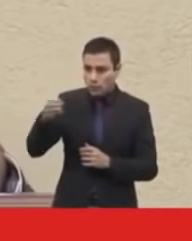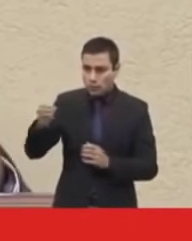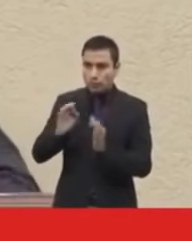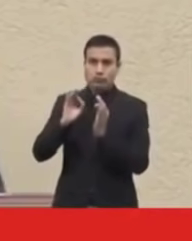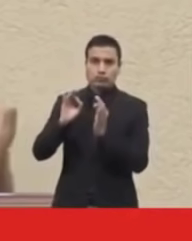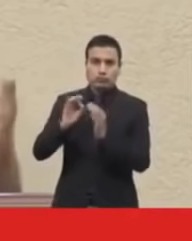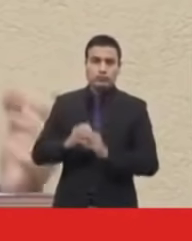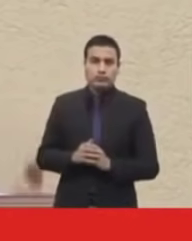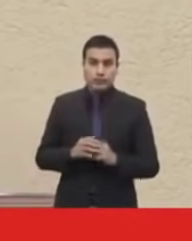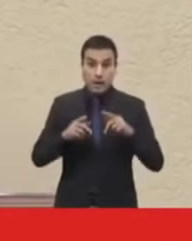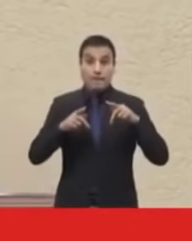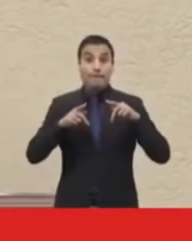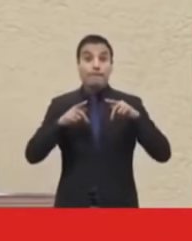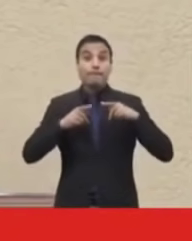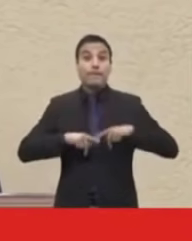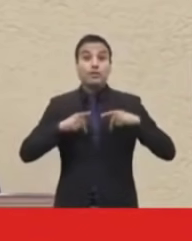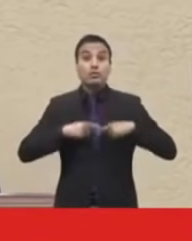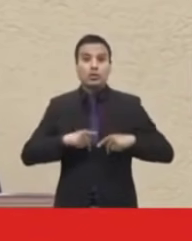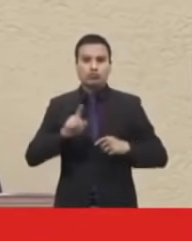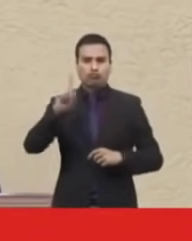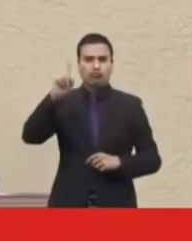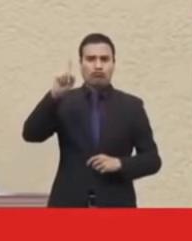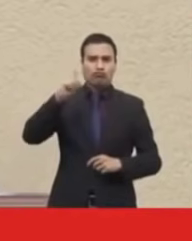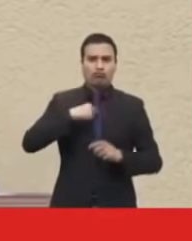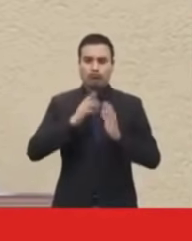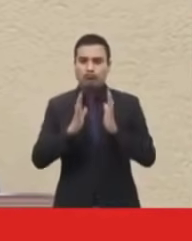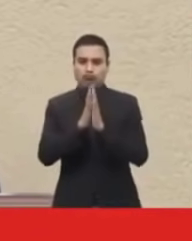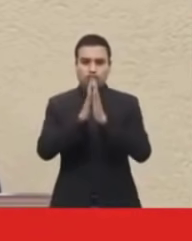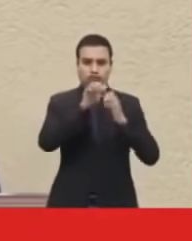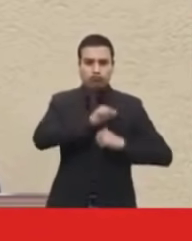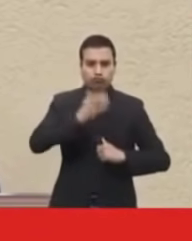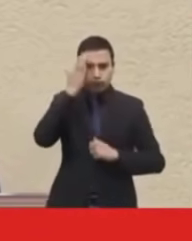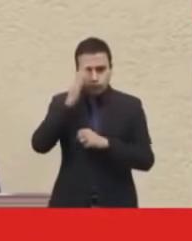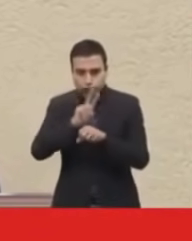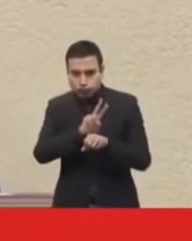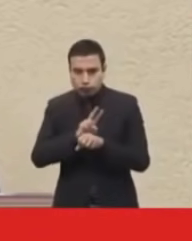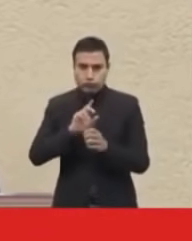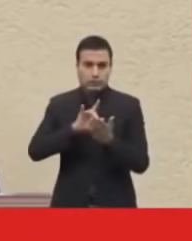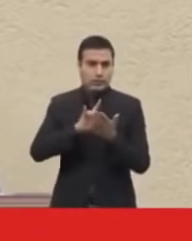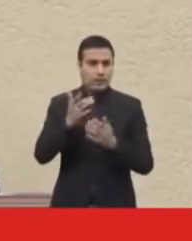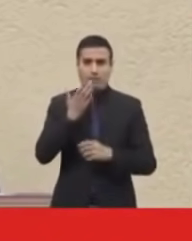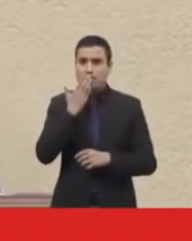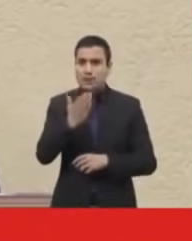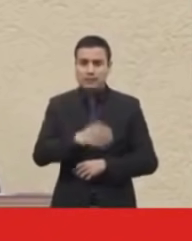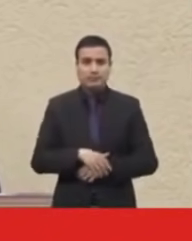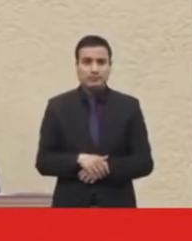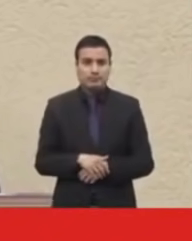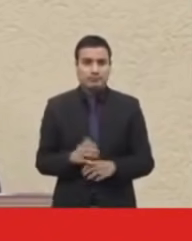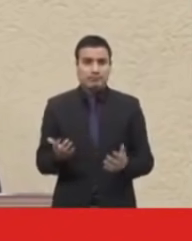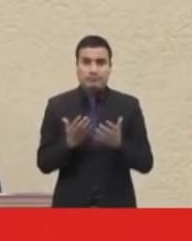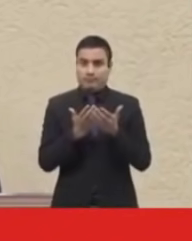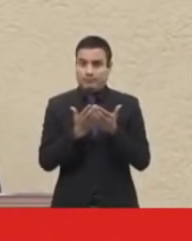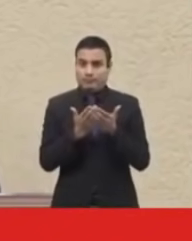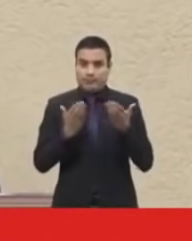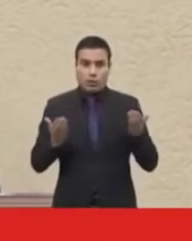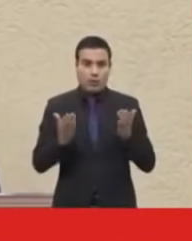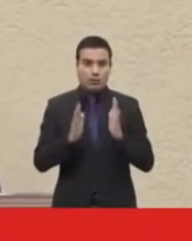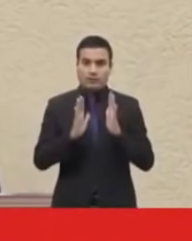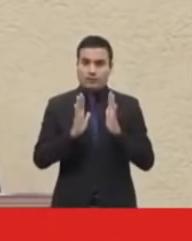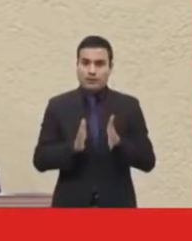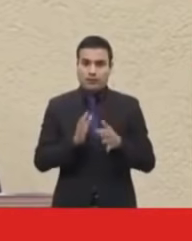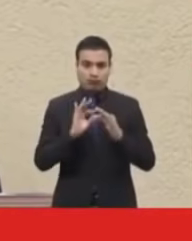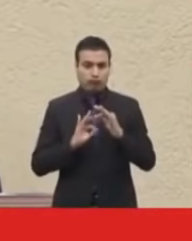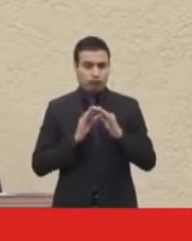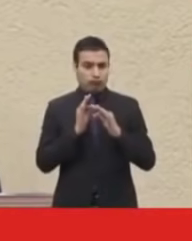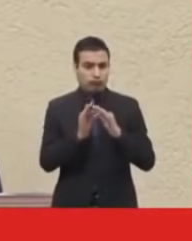que se apropiaron de este mecanismo de participación ciudadana hemos llegado acá y por eso la consulta es también un